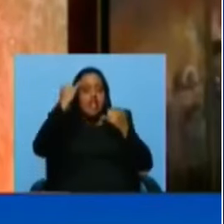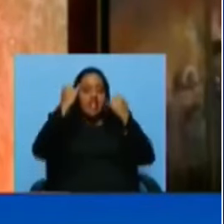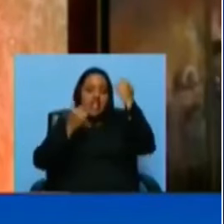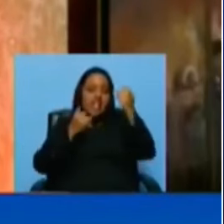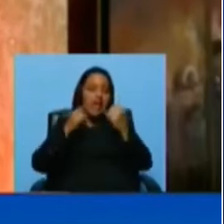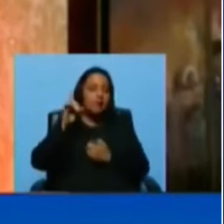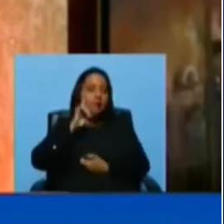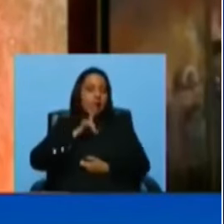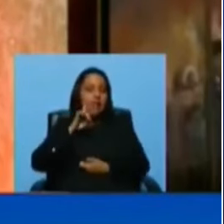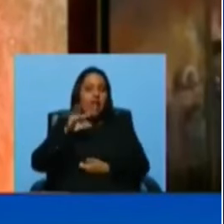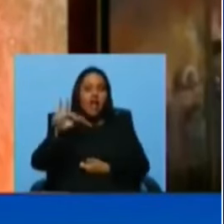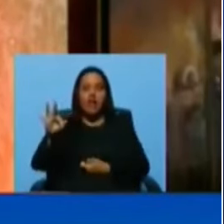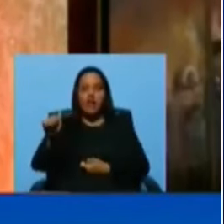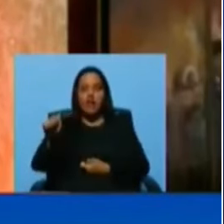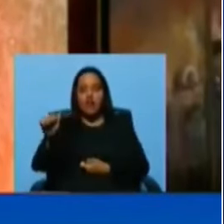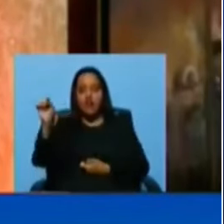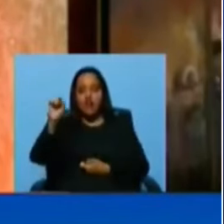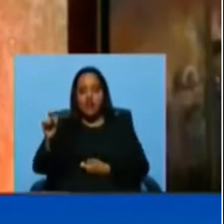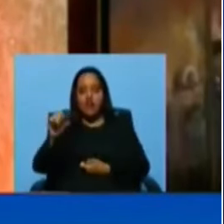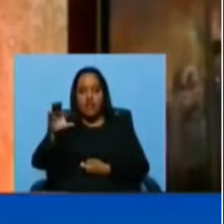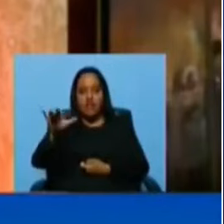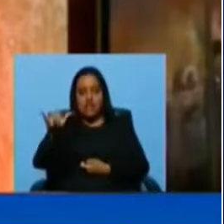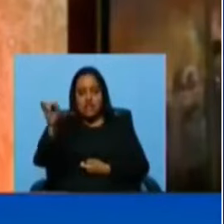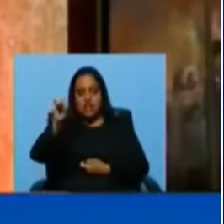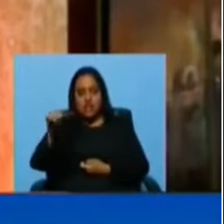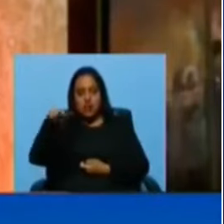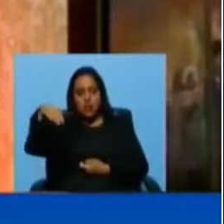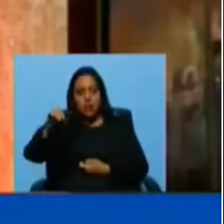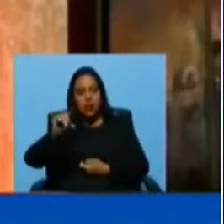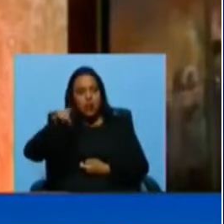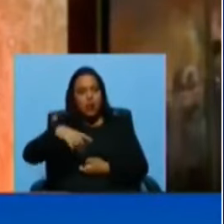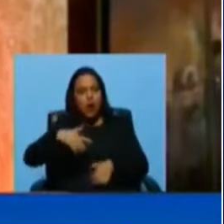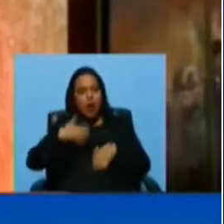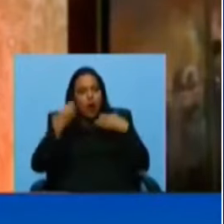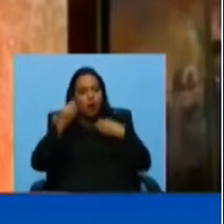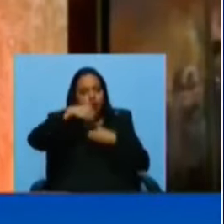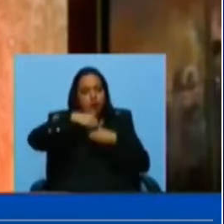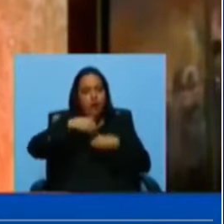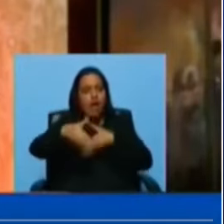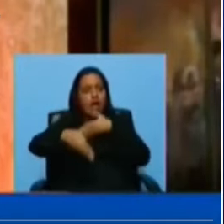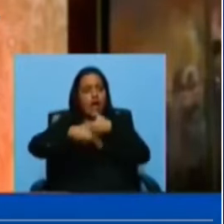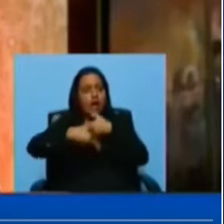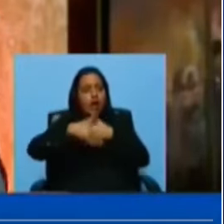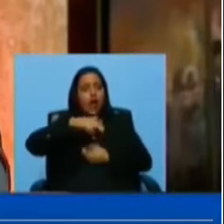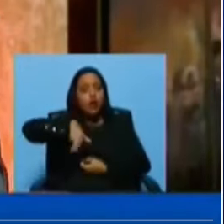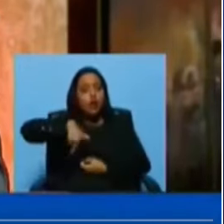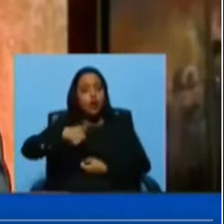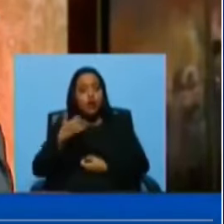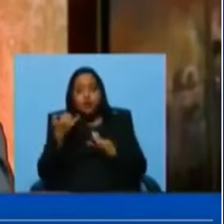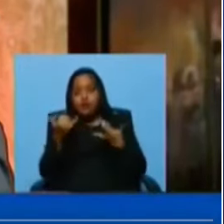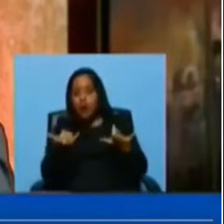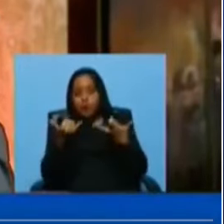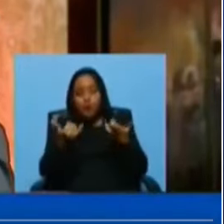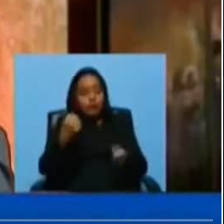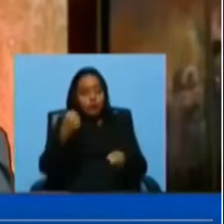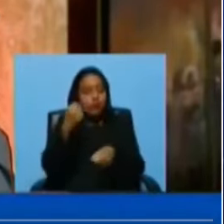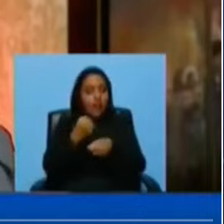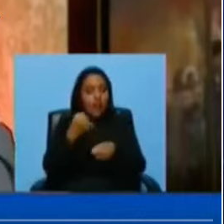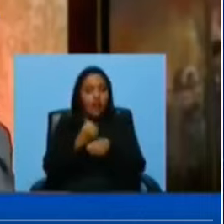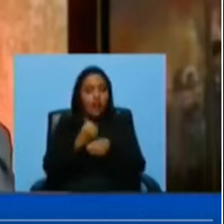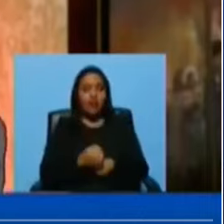fascistas y de ideas de odio en las redes sociales nosotros nos vamos a poner de inmediato